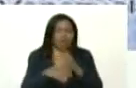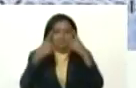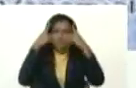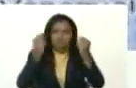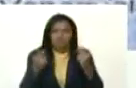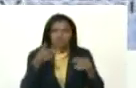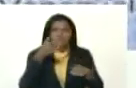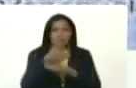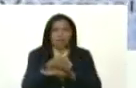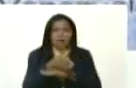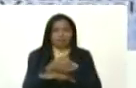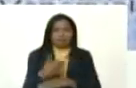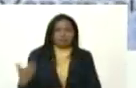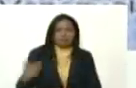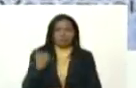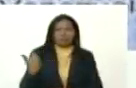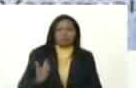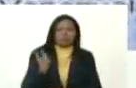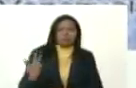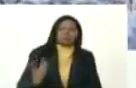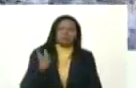la paso pariendo todos los días.